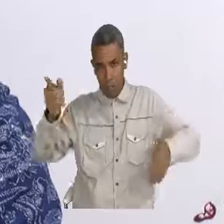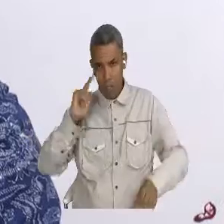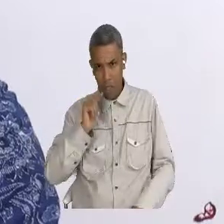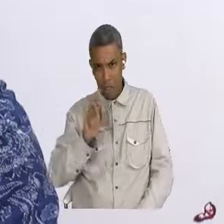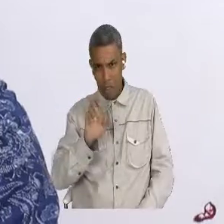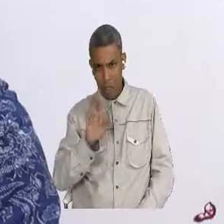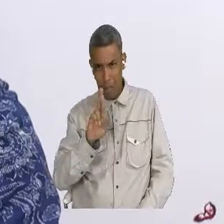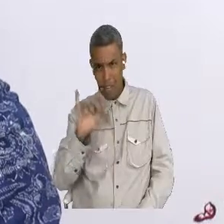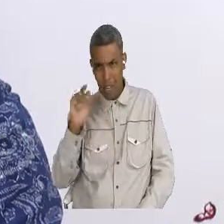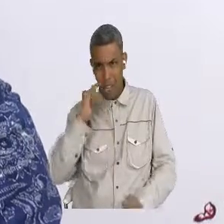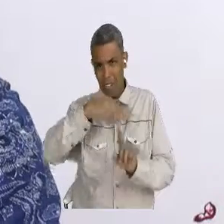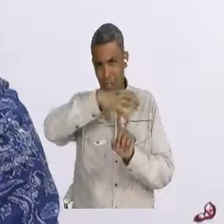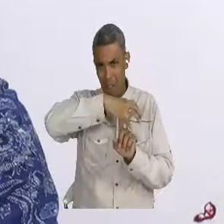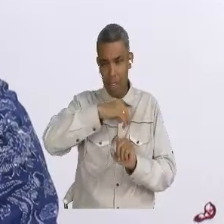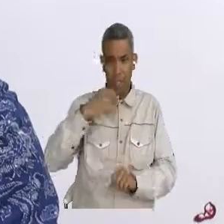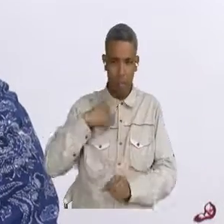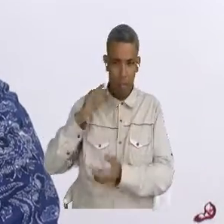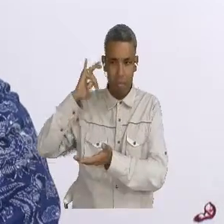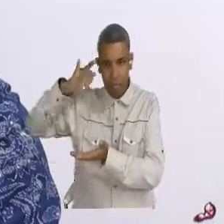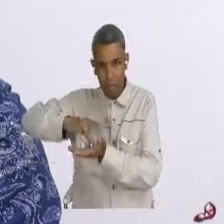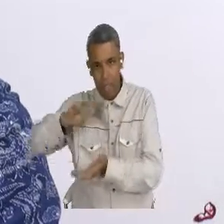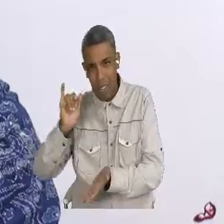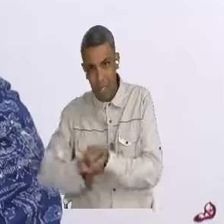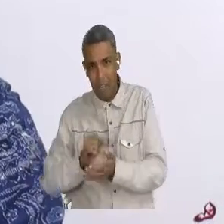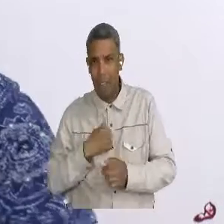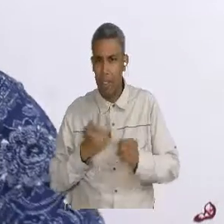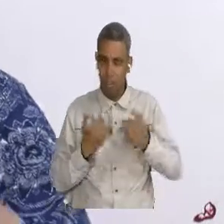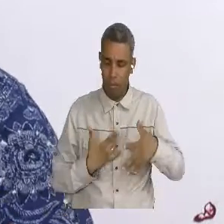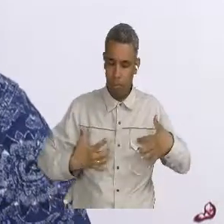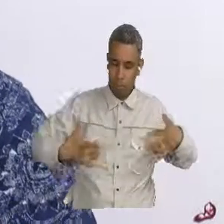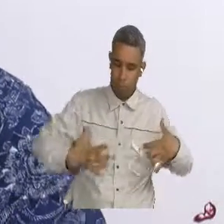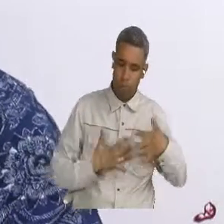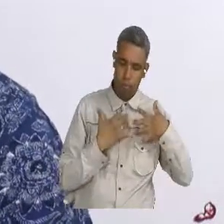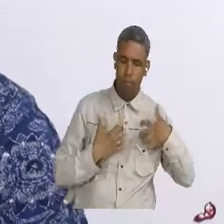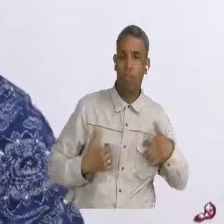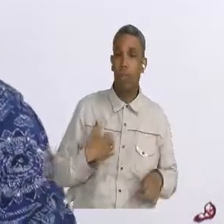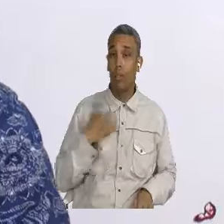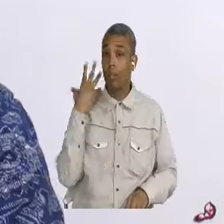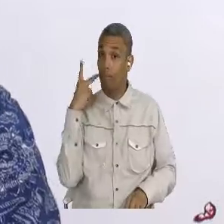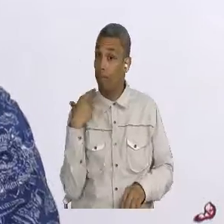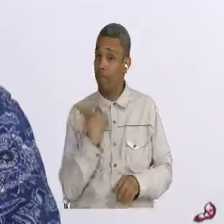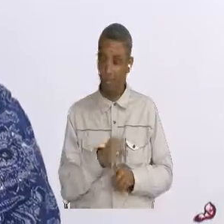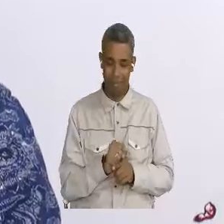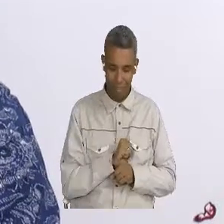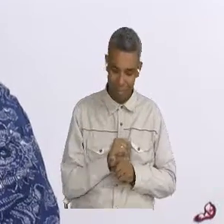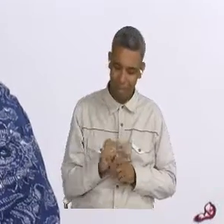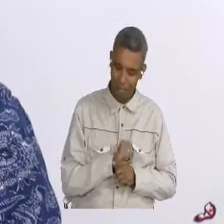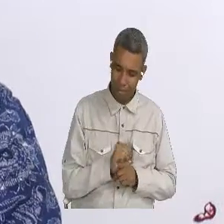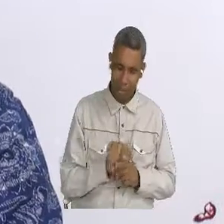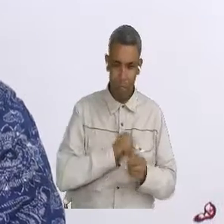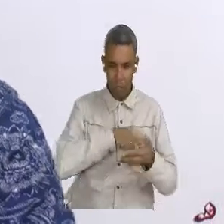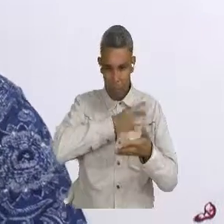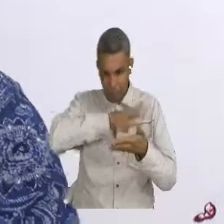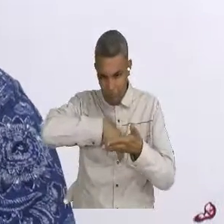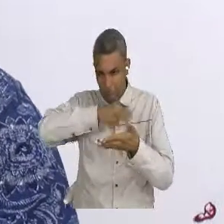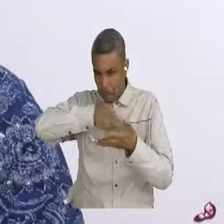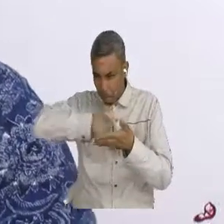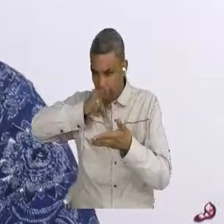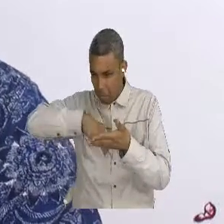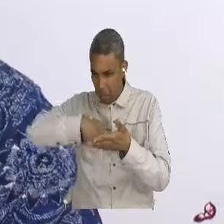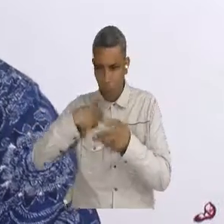Bermeja, y bueno, y muy contento. La preparación es todos los días, estar leyendo mucho,